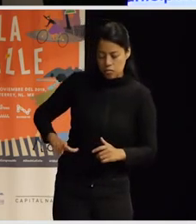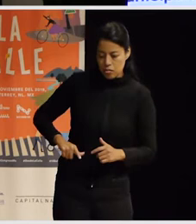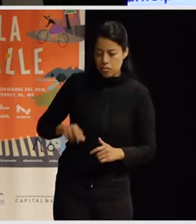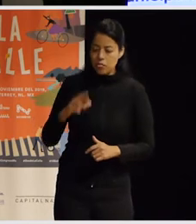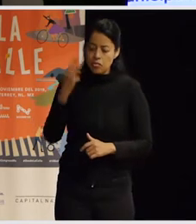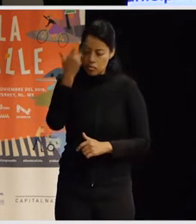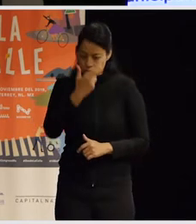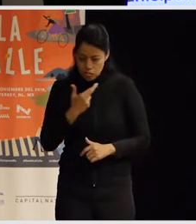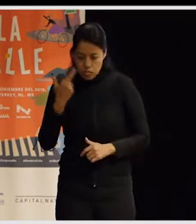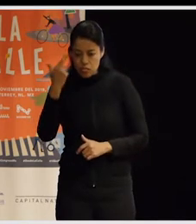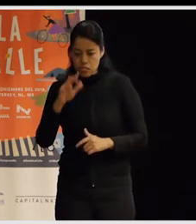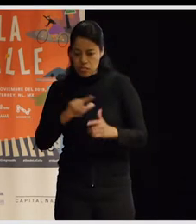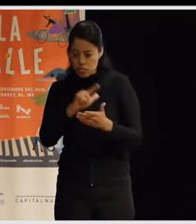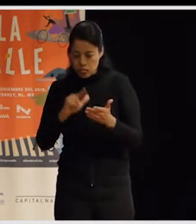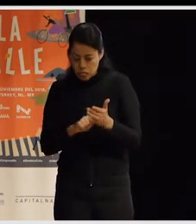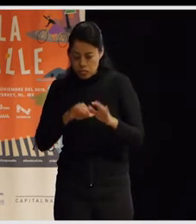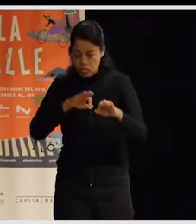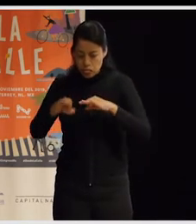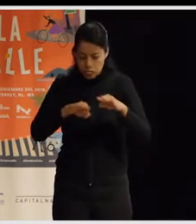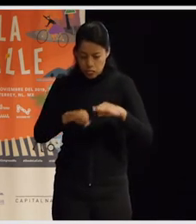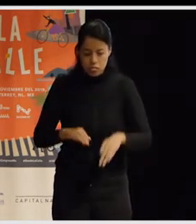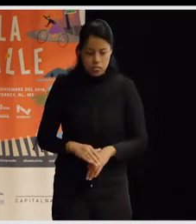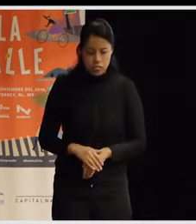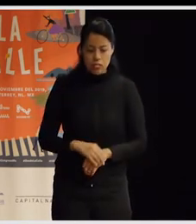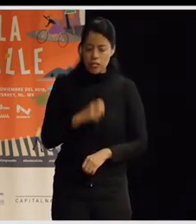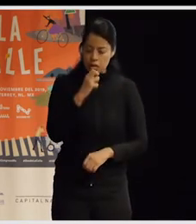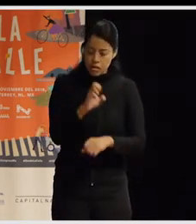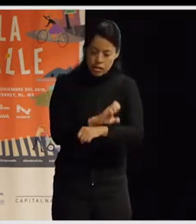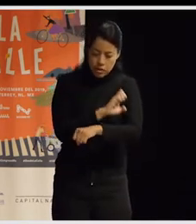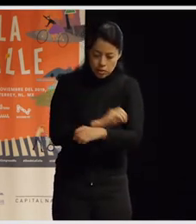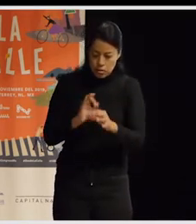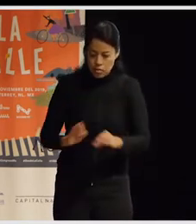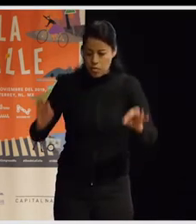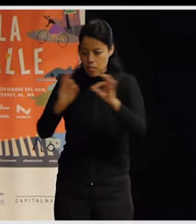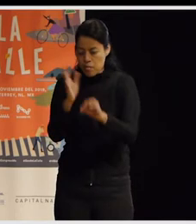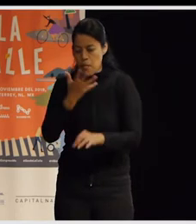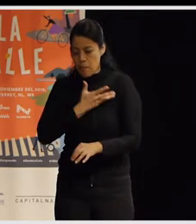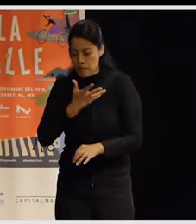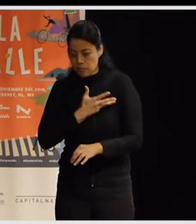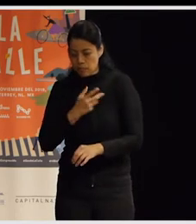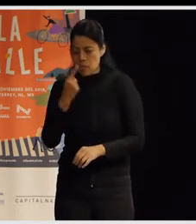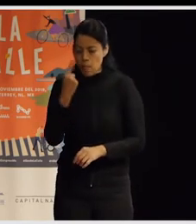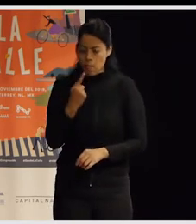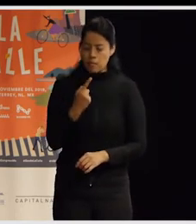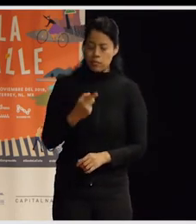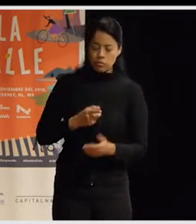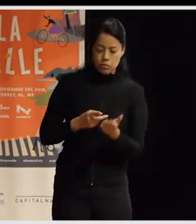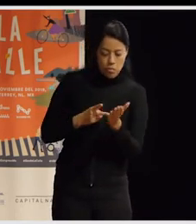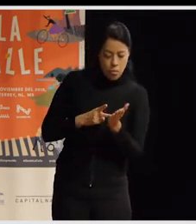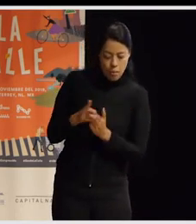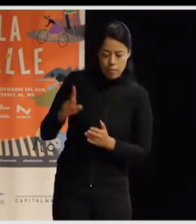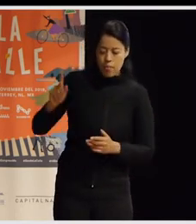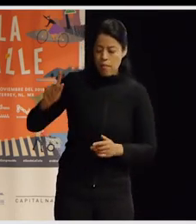operación siguiente y entonces lo más importante era tener una voluntad política y esta